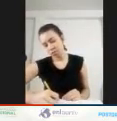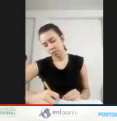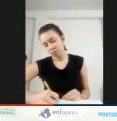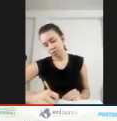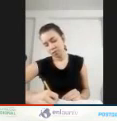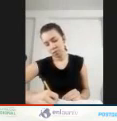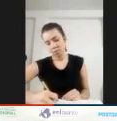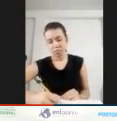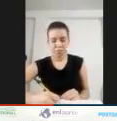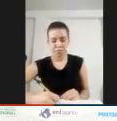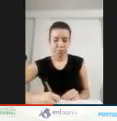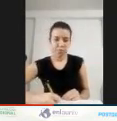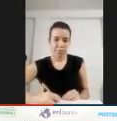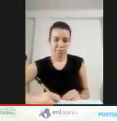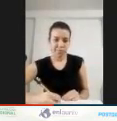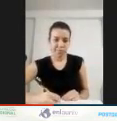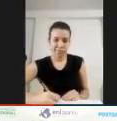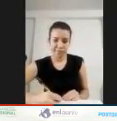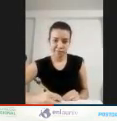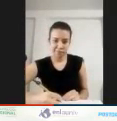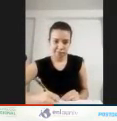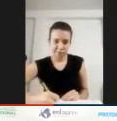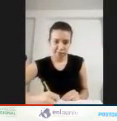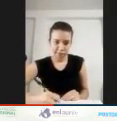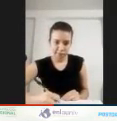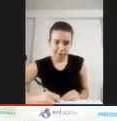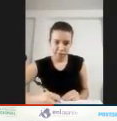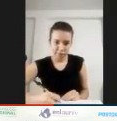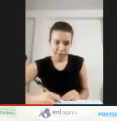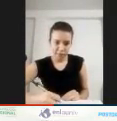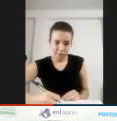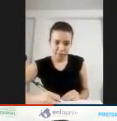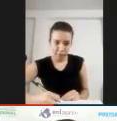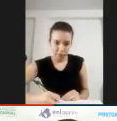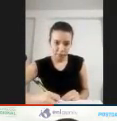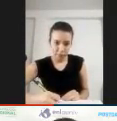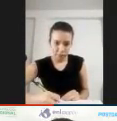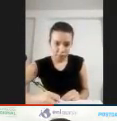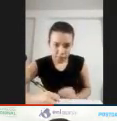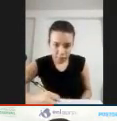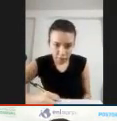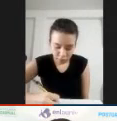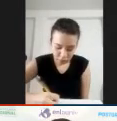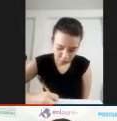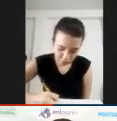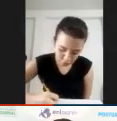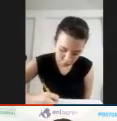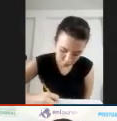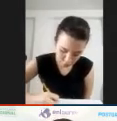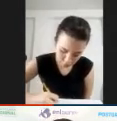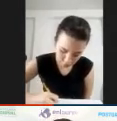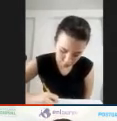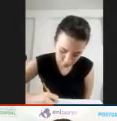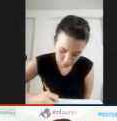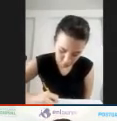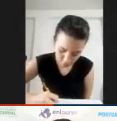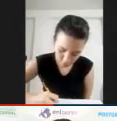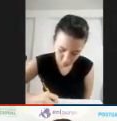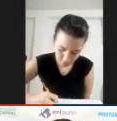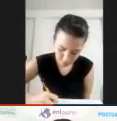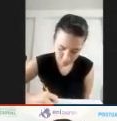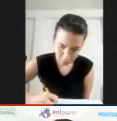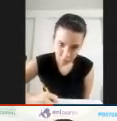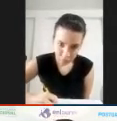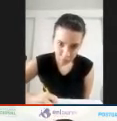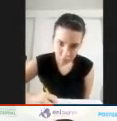en cuanto a lo que dice aquí el compañero, efectivamente, por la experiencia en la oficina, en cuanto